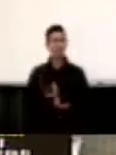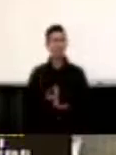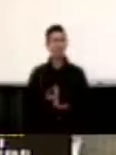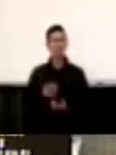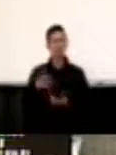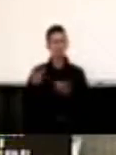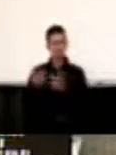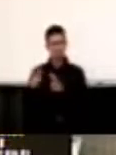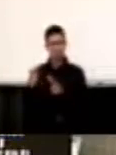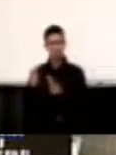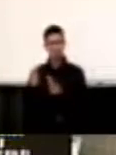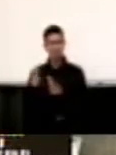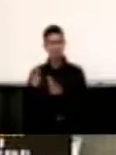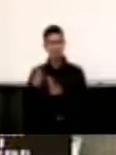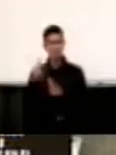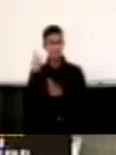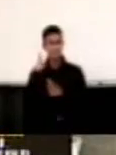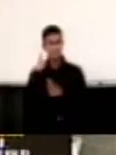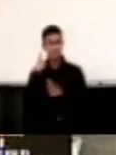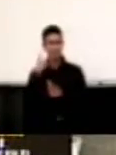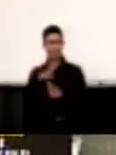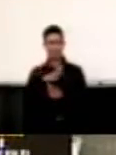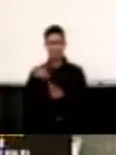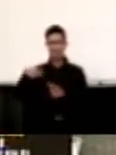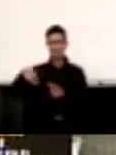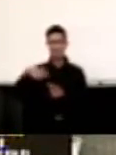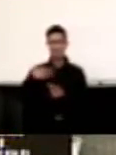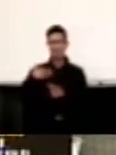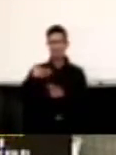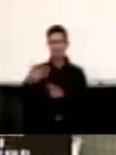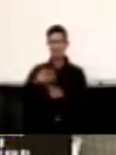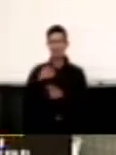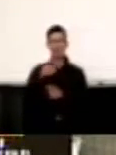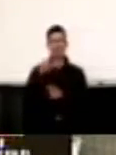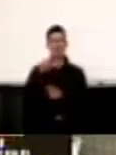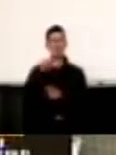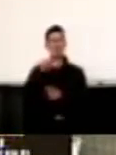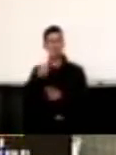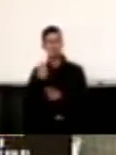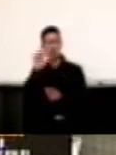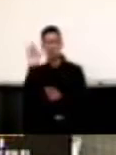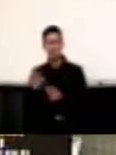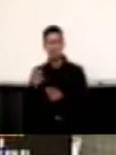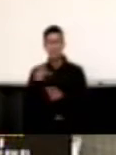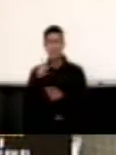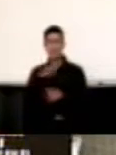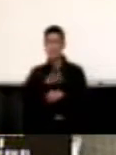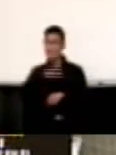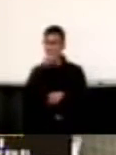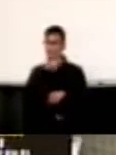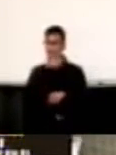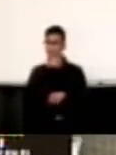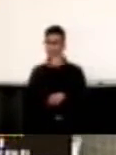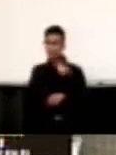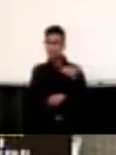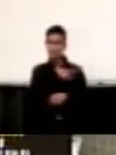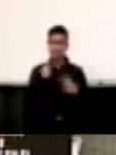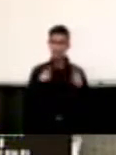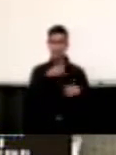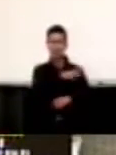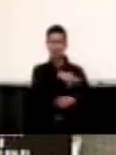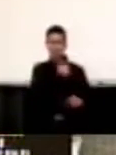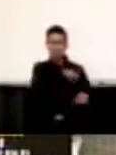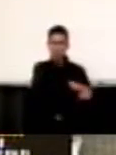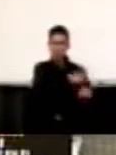11%, pero a mí me preocupa más que la confianza entre nosotros esté en un 18%.